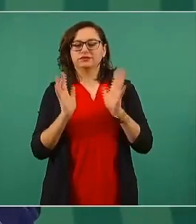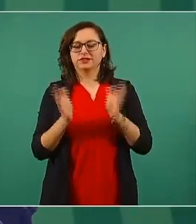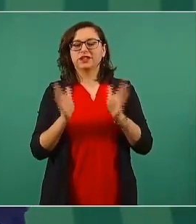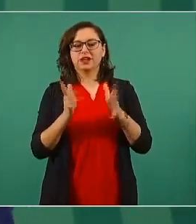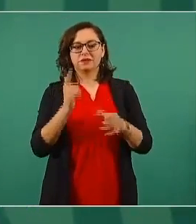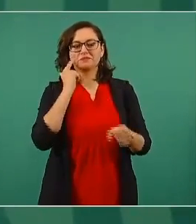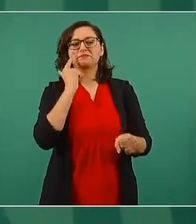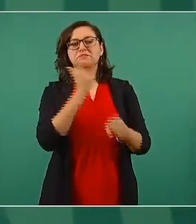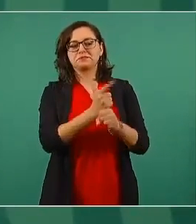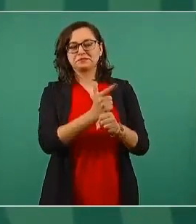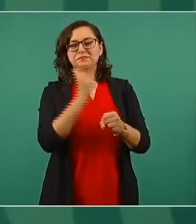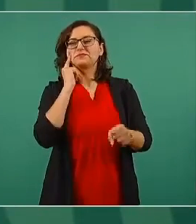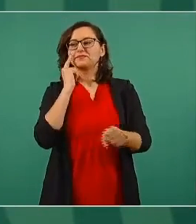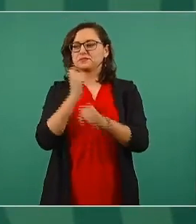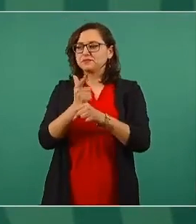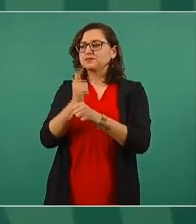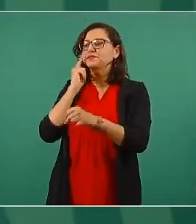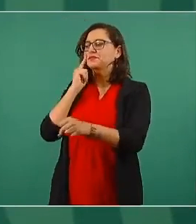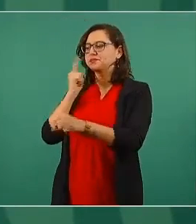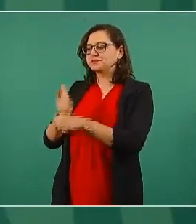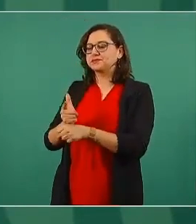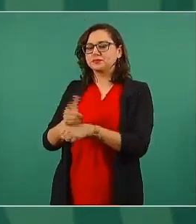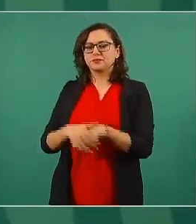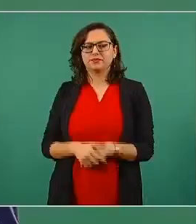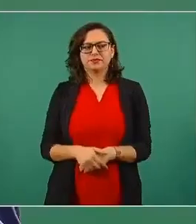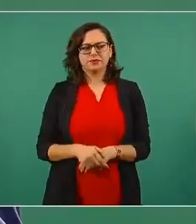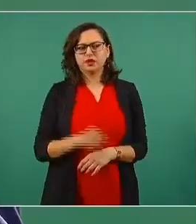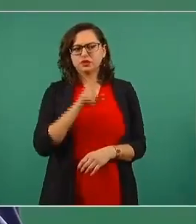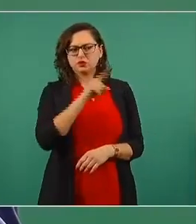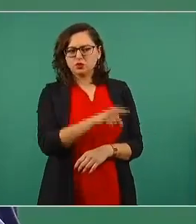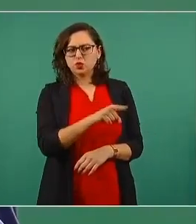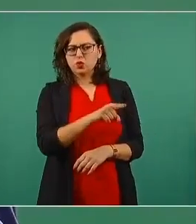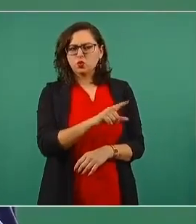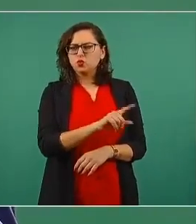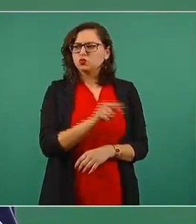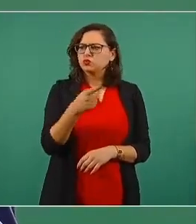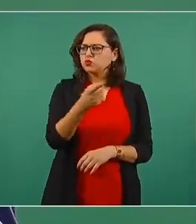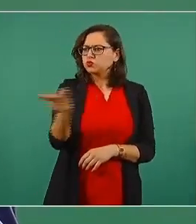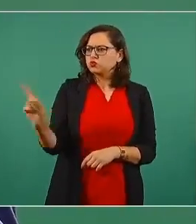¿Te importa el prójimo?